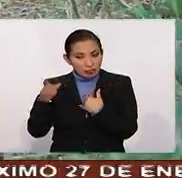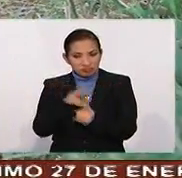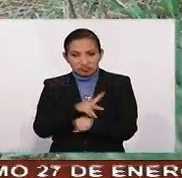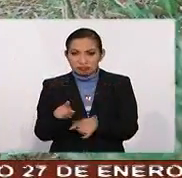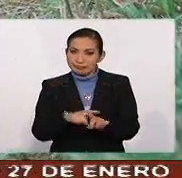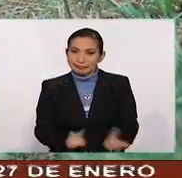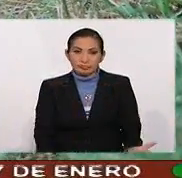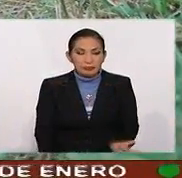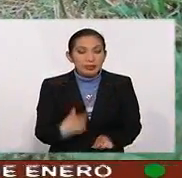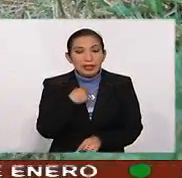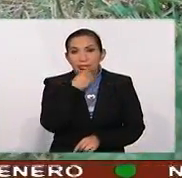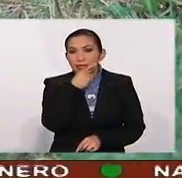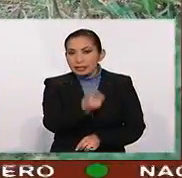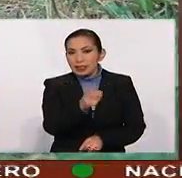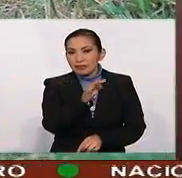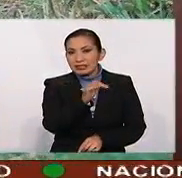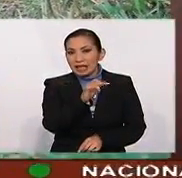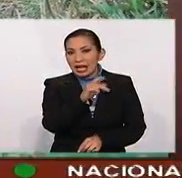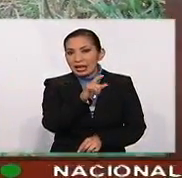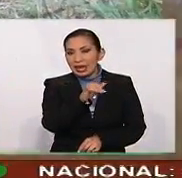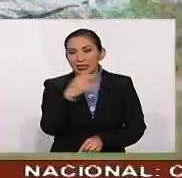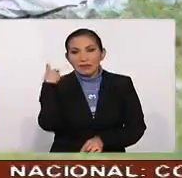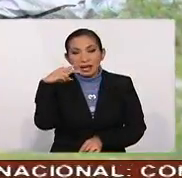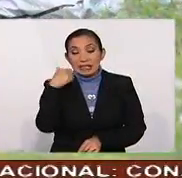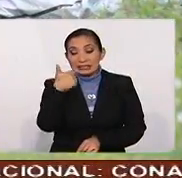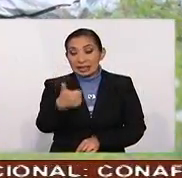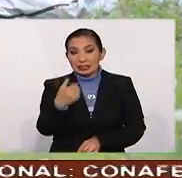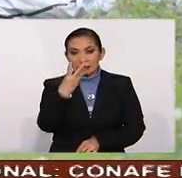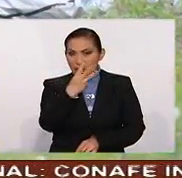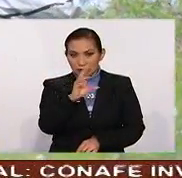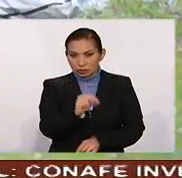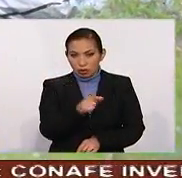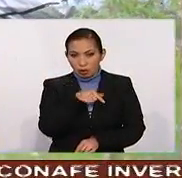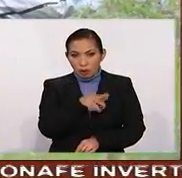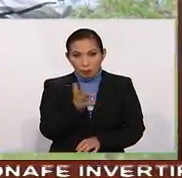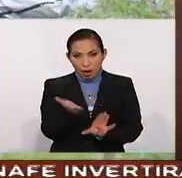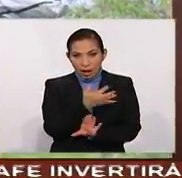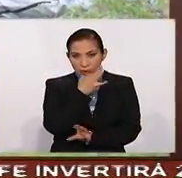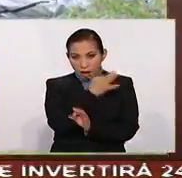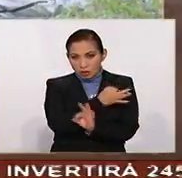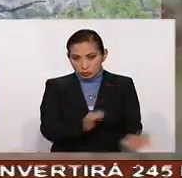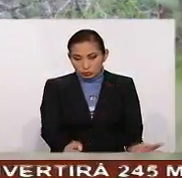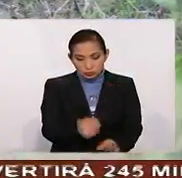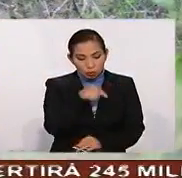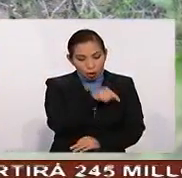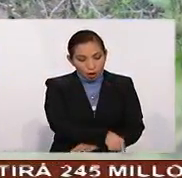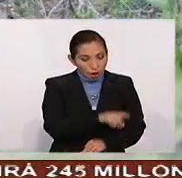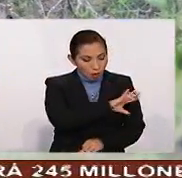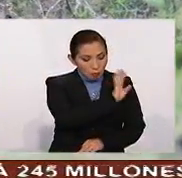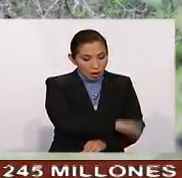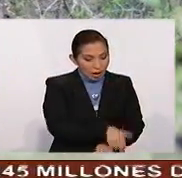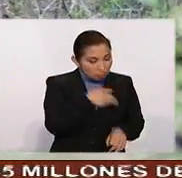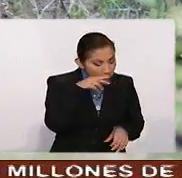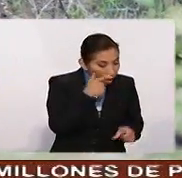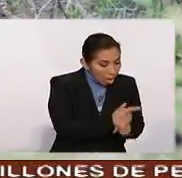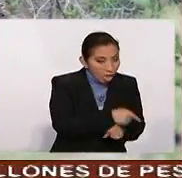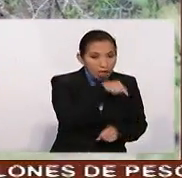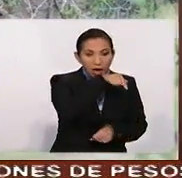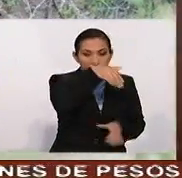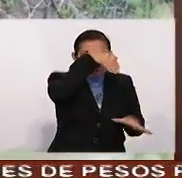jóvenes. Precisó la Fiscalía de Veracruz que fueron 6 y no 3, como se había anunciado originalmente, los cadáveres